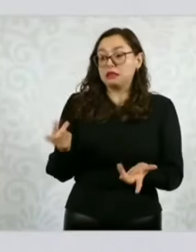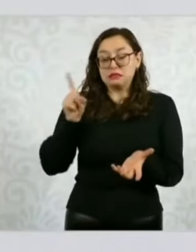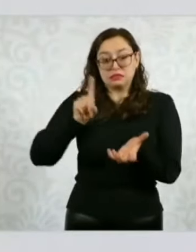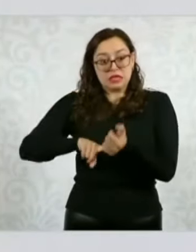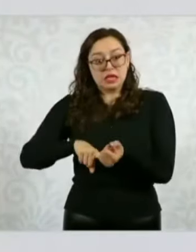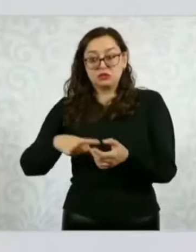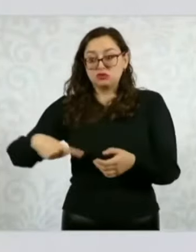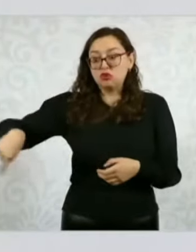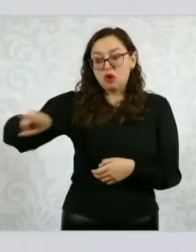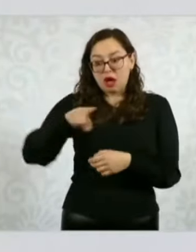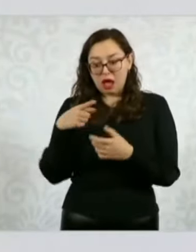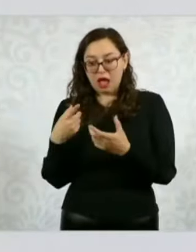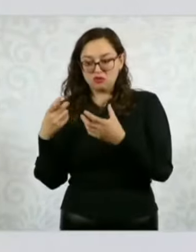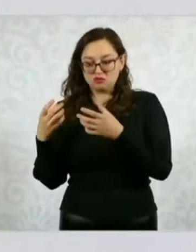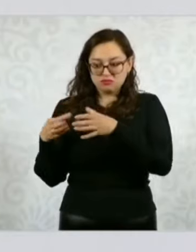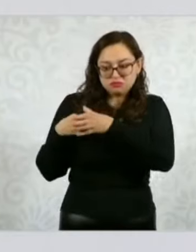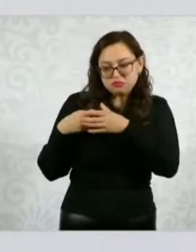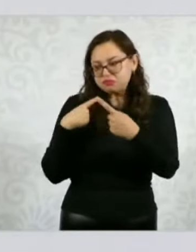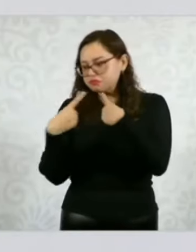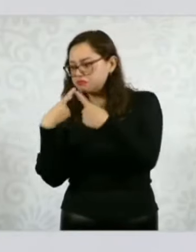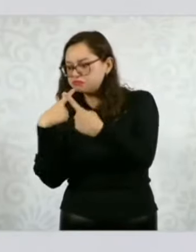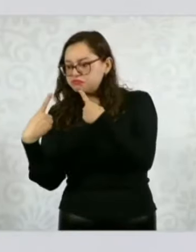Latinoamericana de Solidaridad.